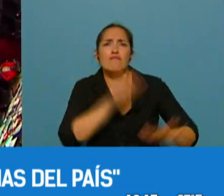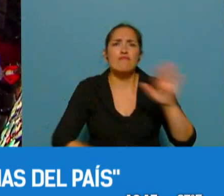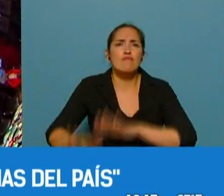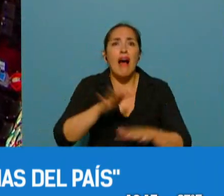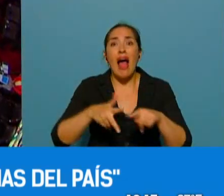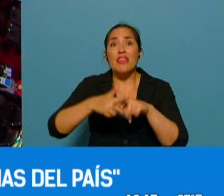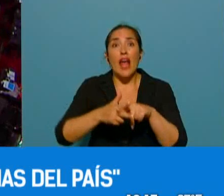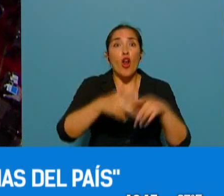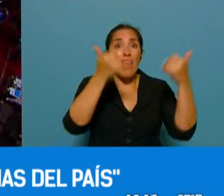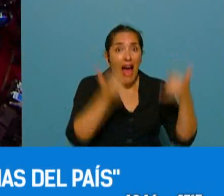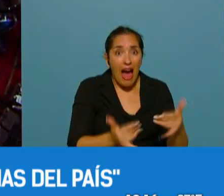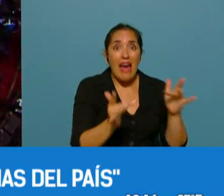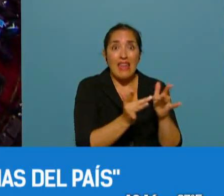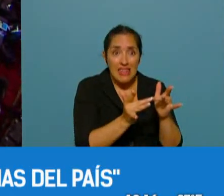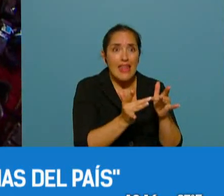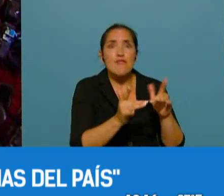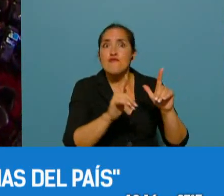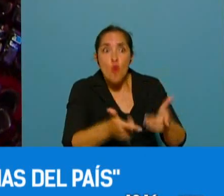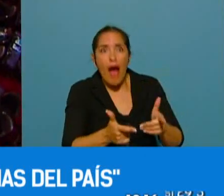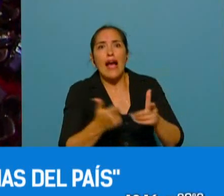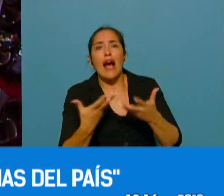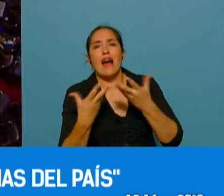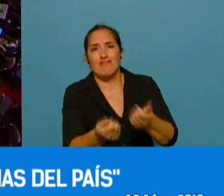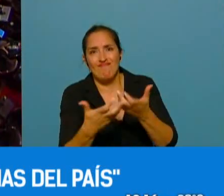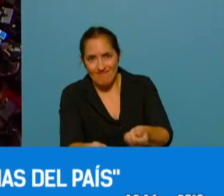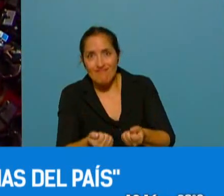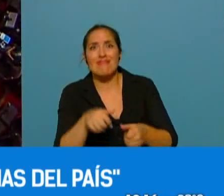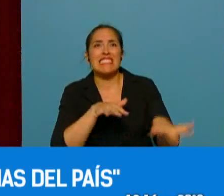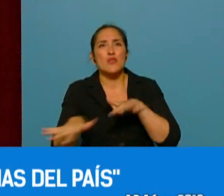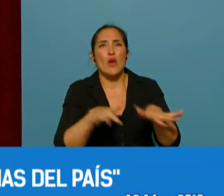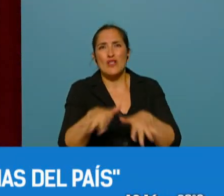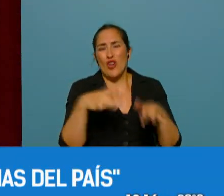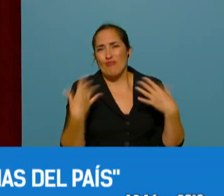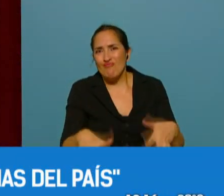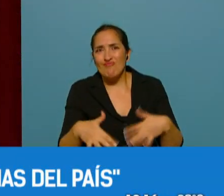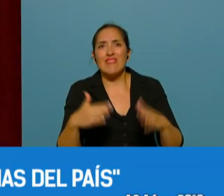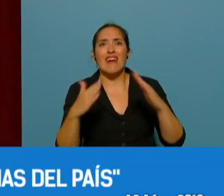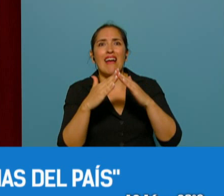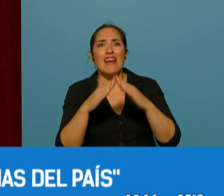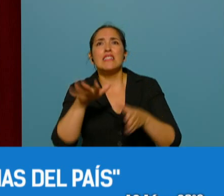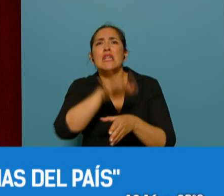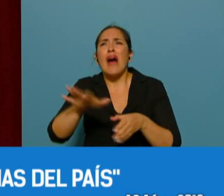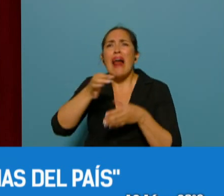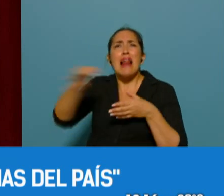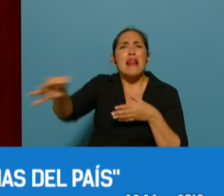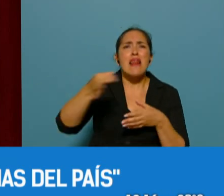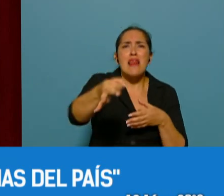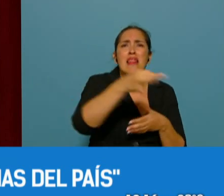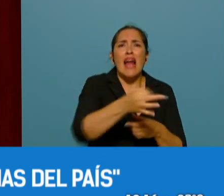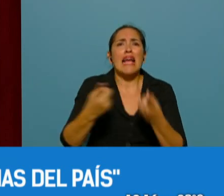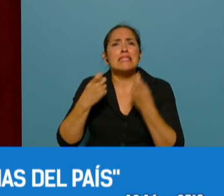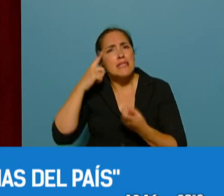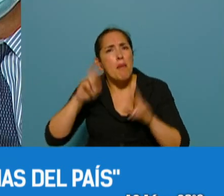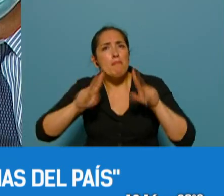con tecnología y conectividad, así como a quienes, en contextos de vulnerabilidad o aislamiento geográfico, necesitaban